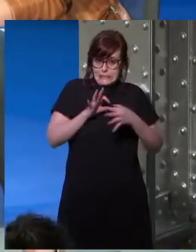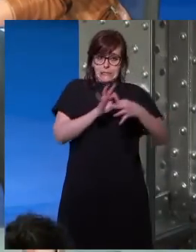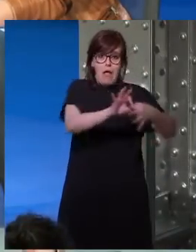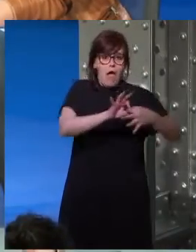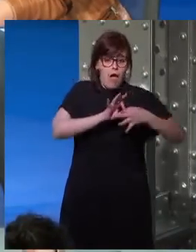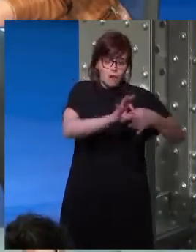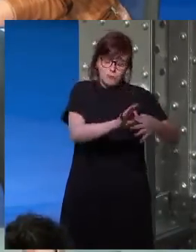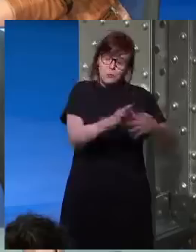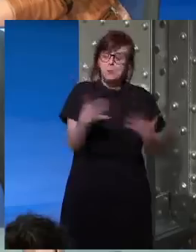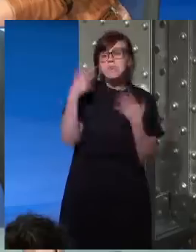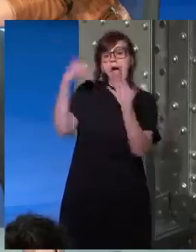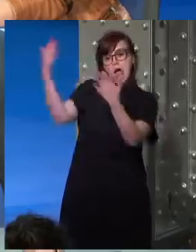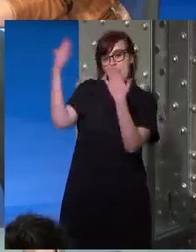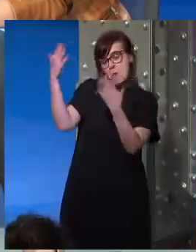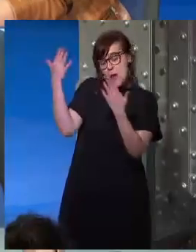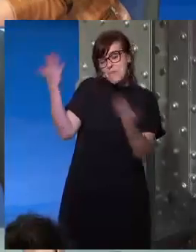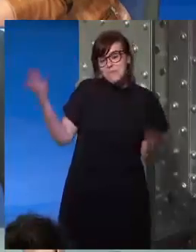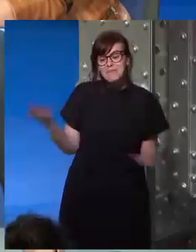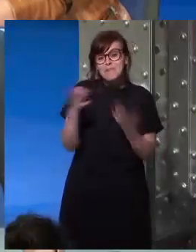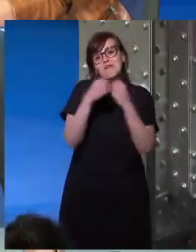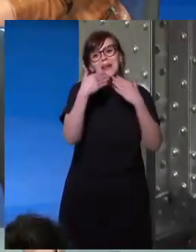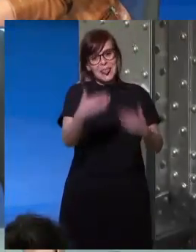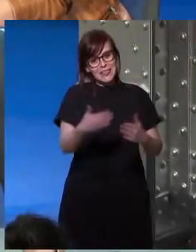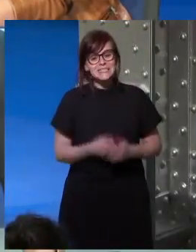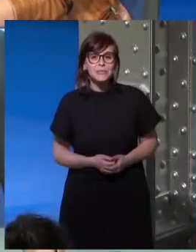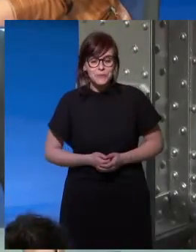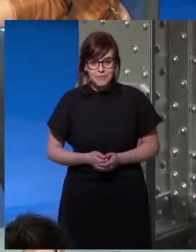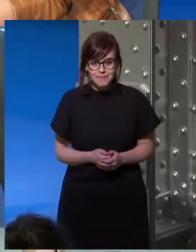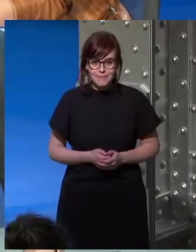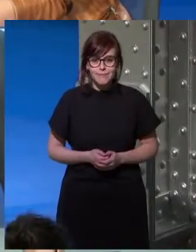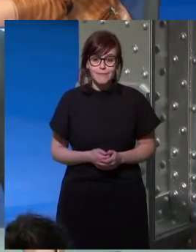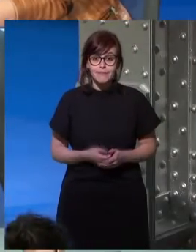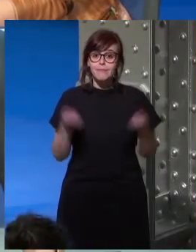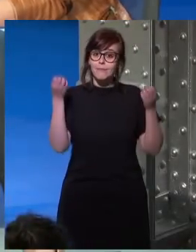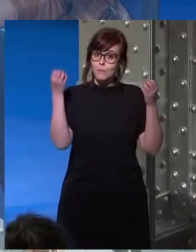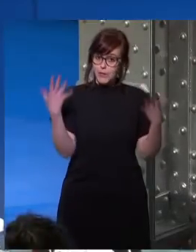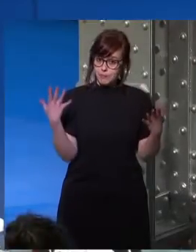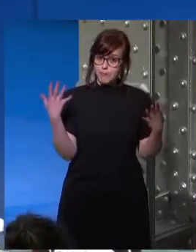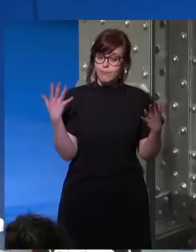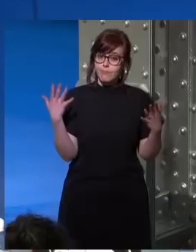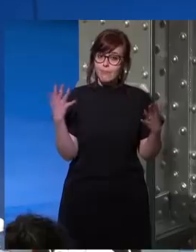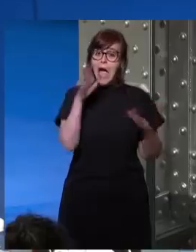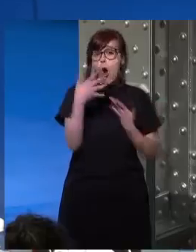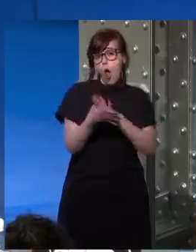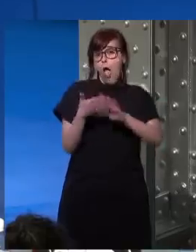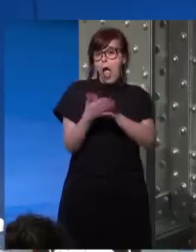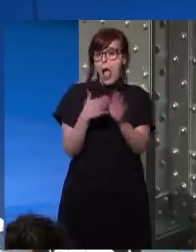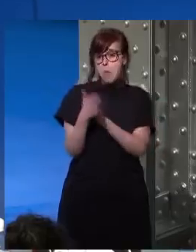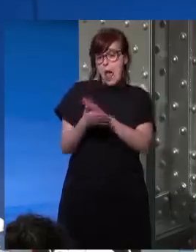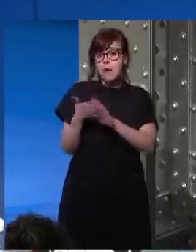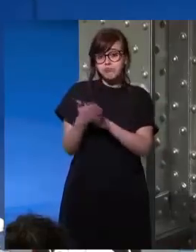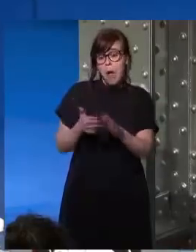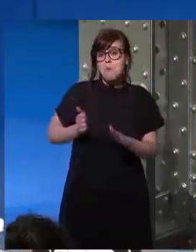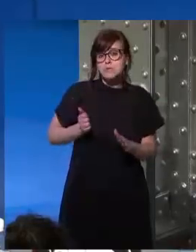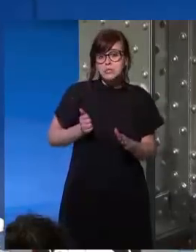realmente enhorabuena y bueno, y muchas gracias. Bien. Entonces vamos a hablar un ratito, o sea, tenemos